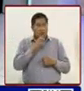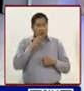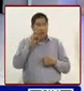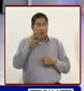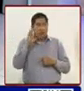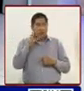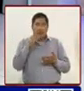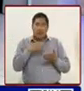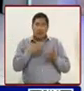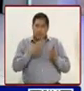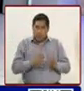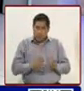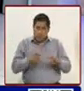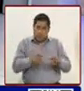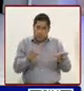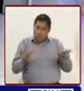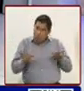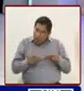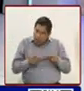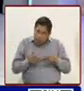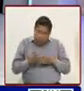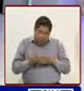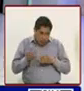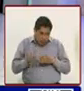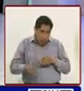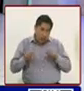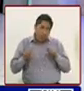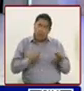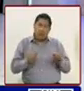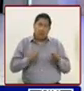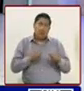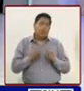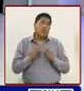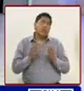de 700 estudiantes un lugar para poder completar sus actividades escolares. Vamos a ese.